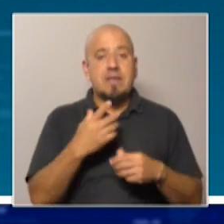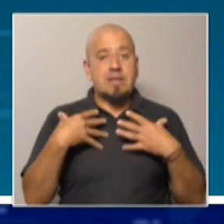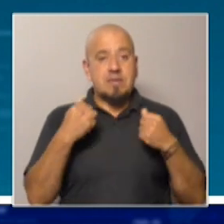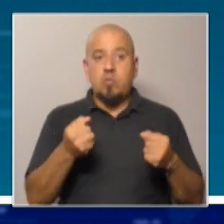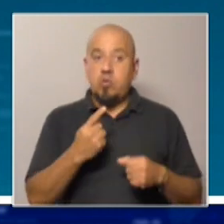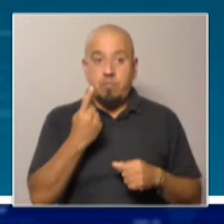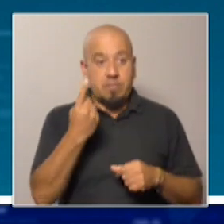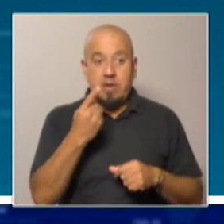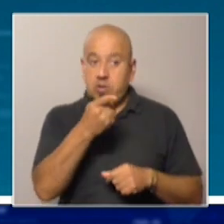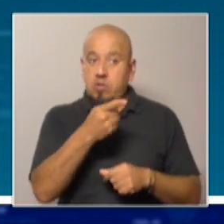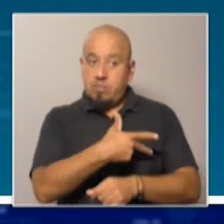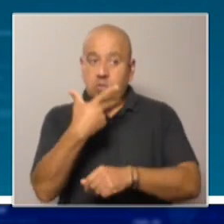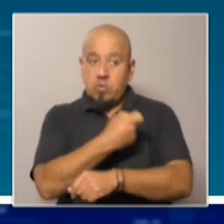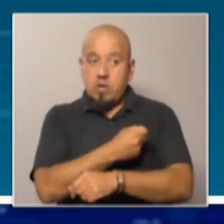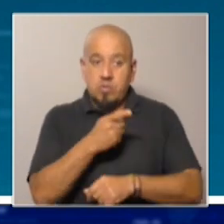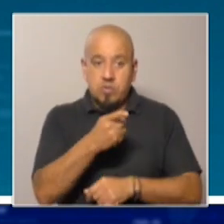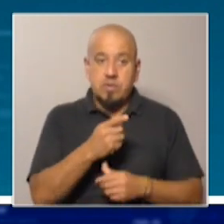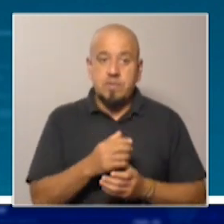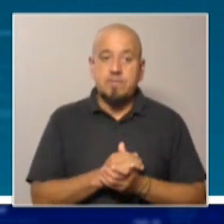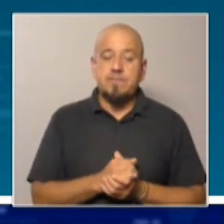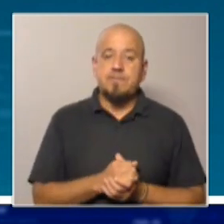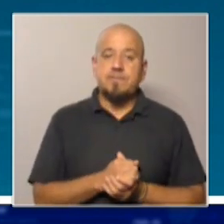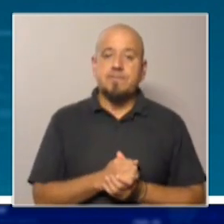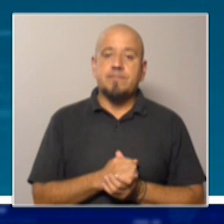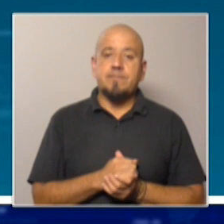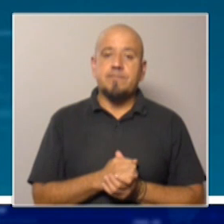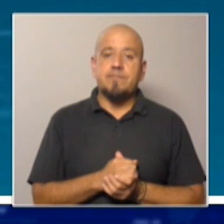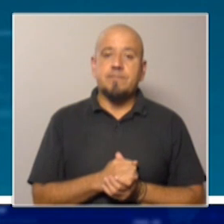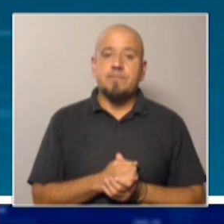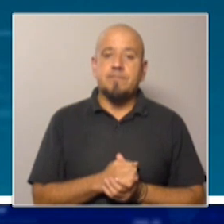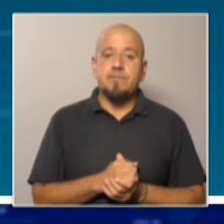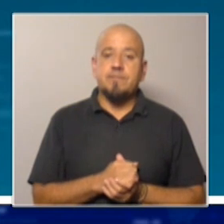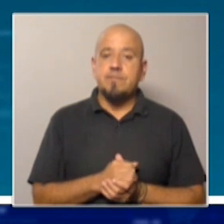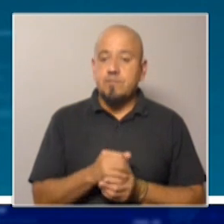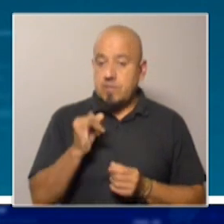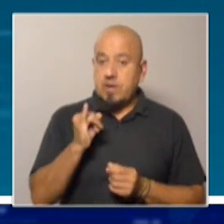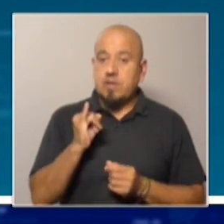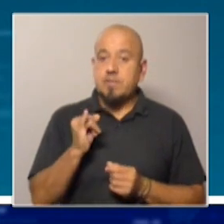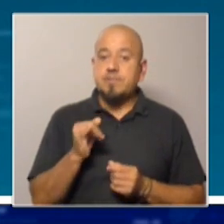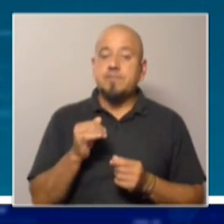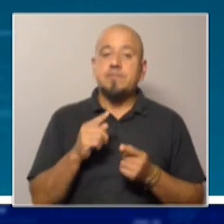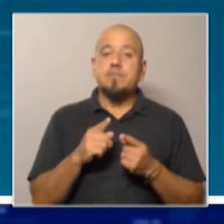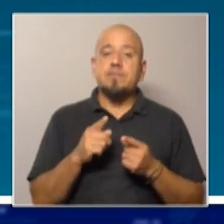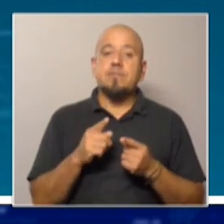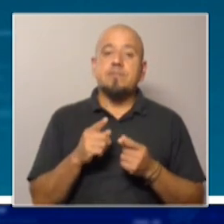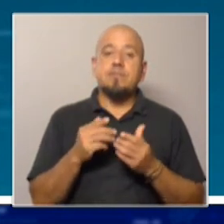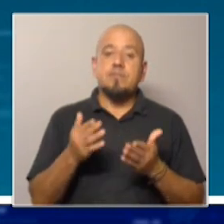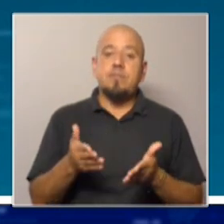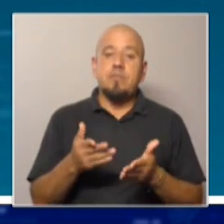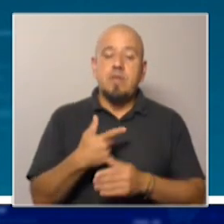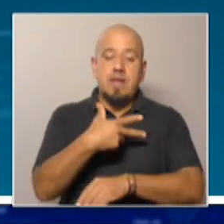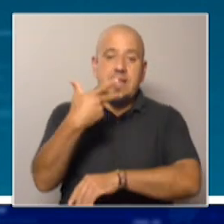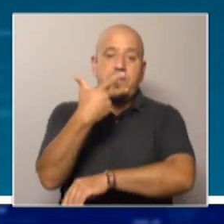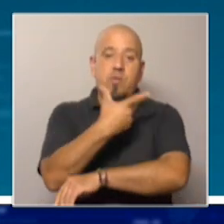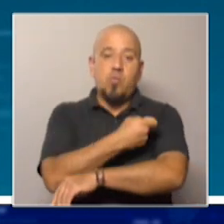en el caso de esta vacuna, de llegar, ¿no? Sí, claro. Bueno, la apuesta es fuerte, porque la vacuna